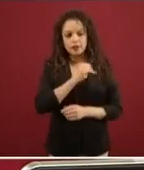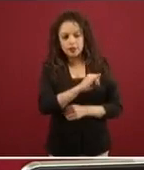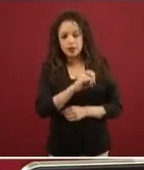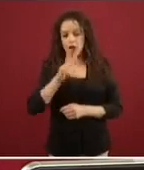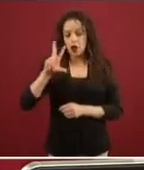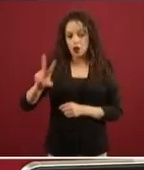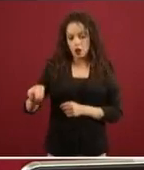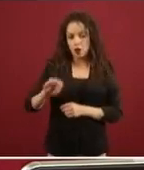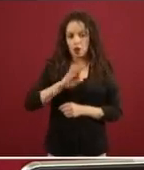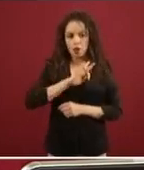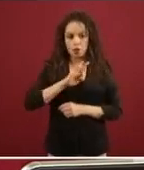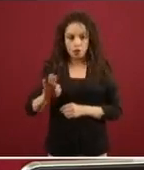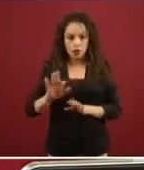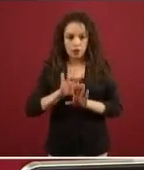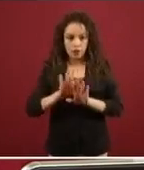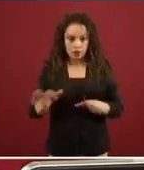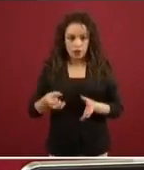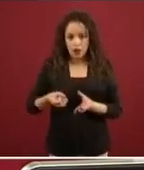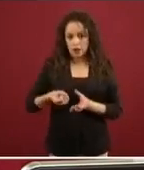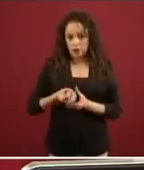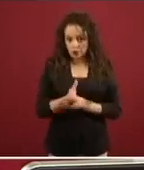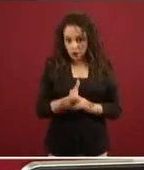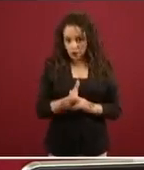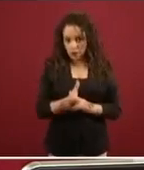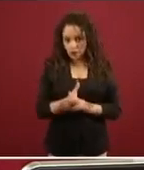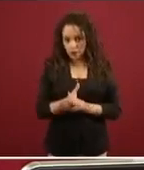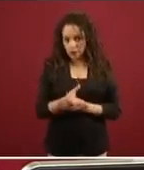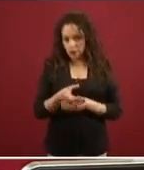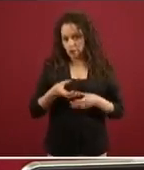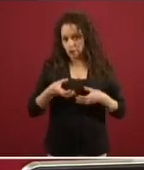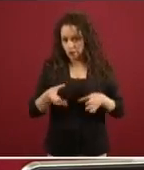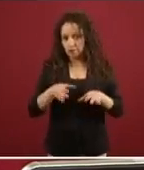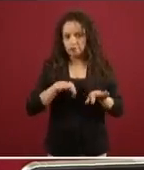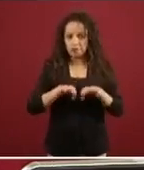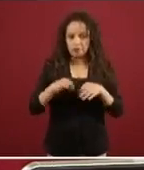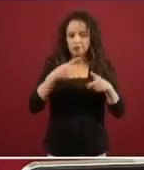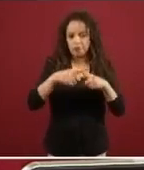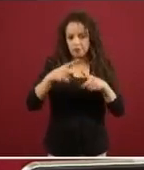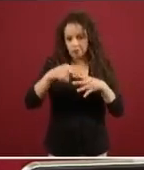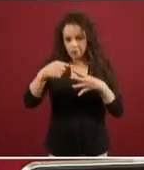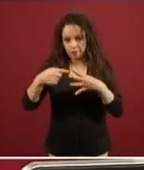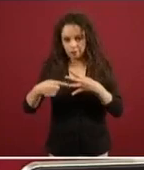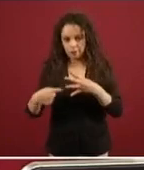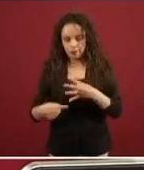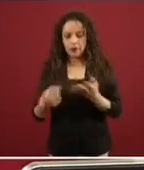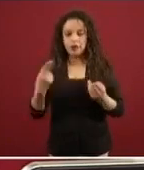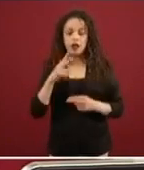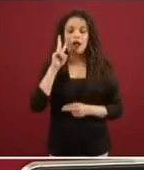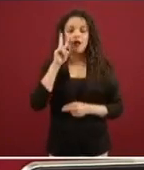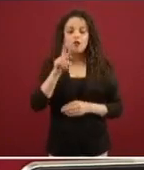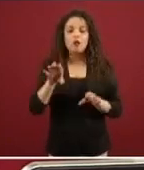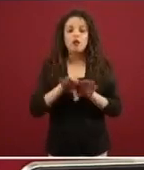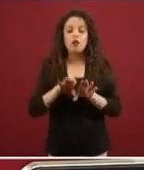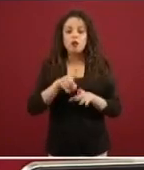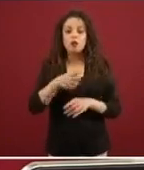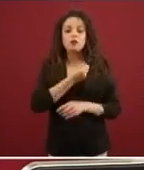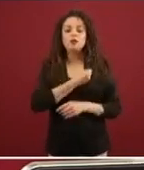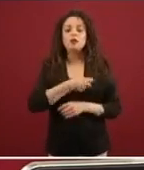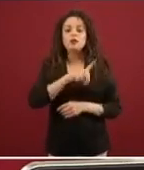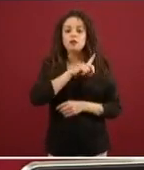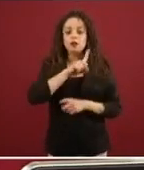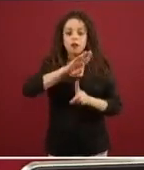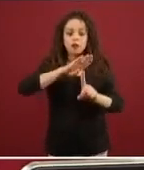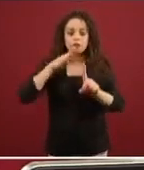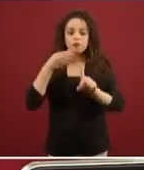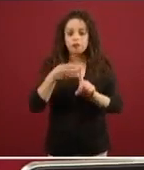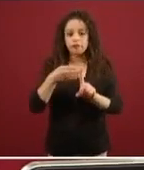no, dependerá del estado que guarden las condiciones de salud, específicamente sobre COVID, en